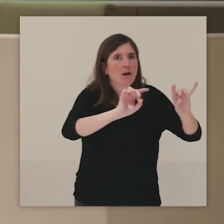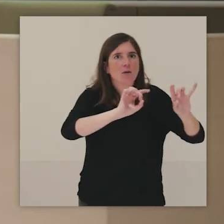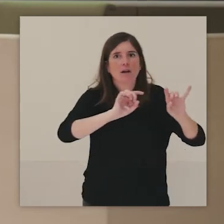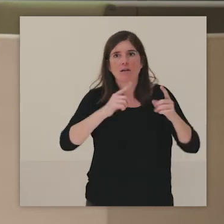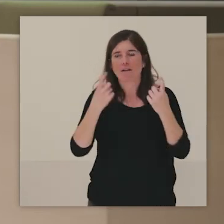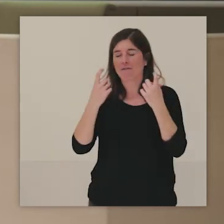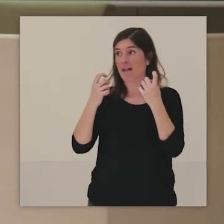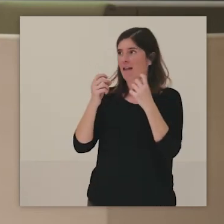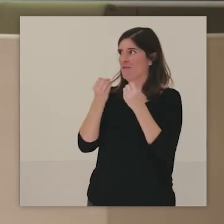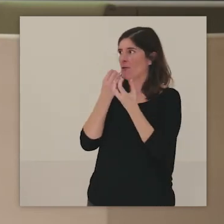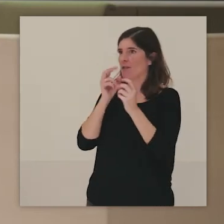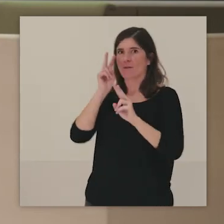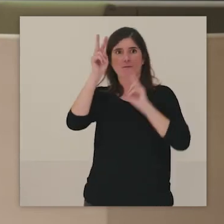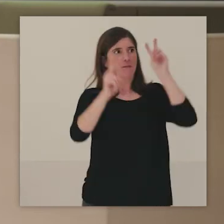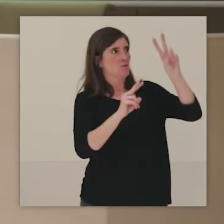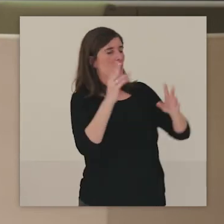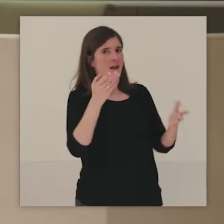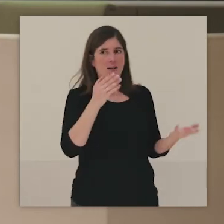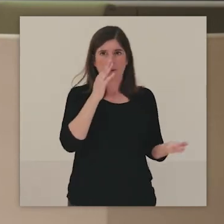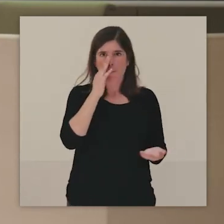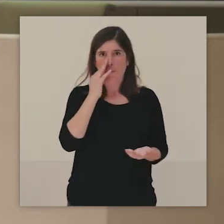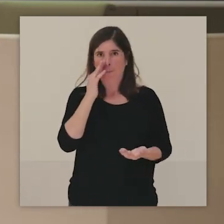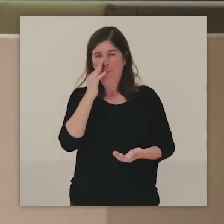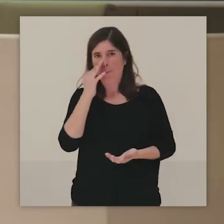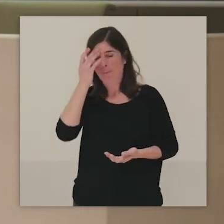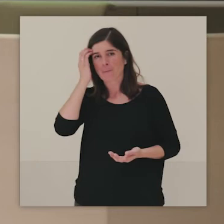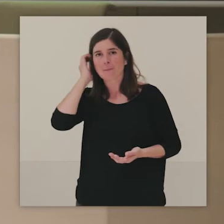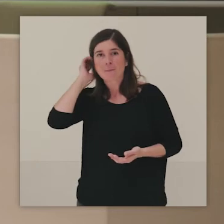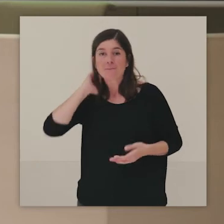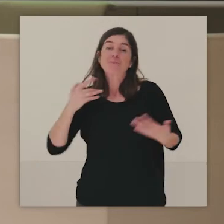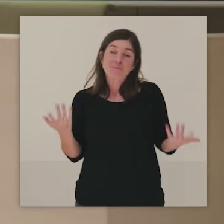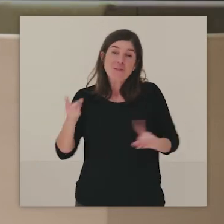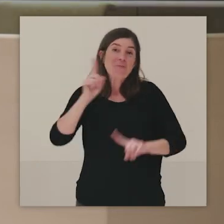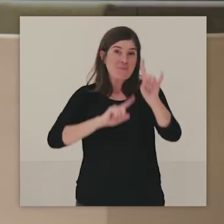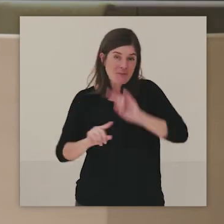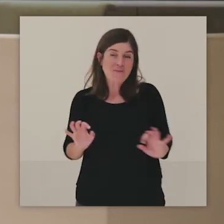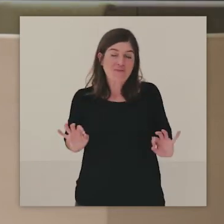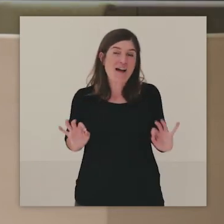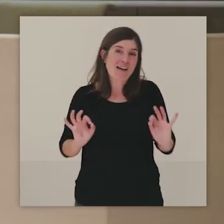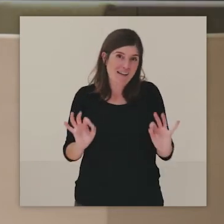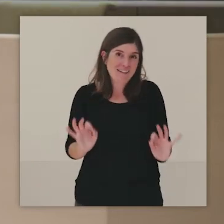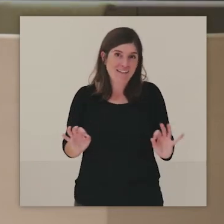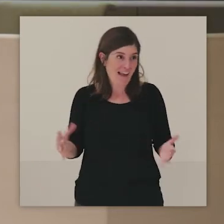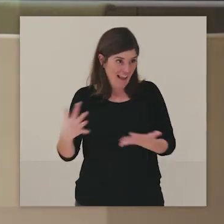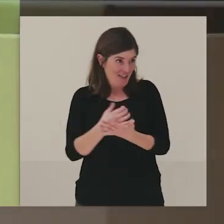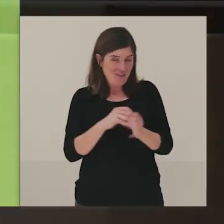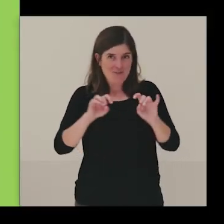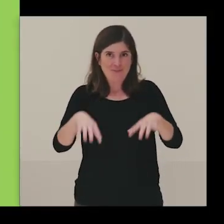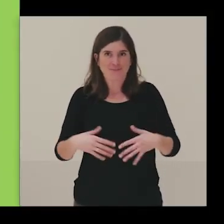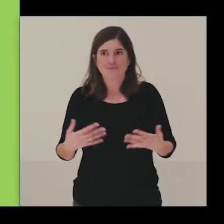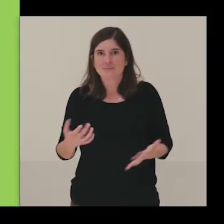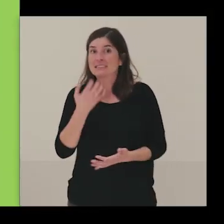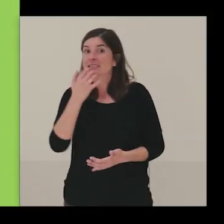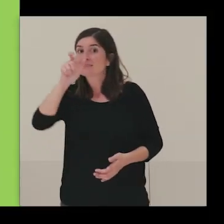allá. ¿A que sí? Bueno, falta estandarización en estos casos. Está ahí de fondo el problema. Y en este caso,